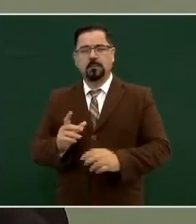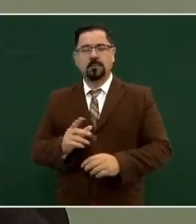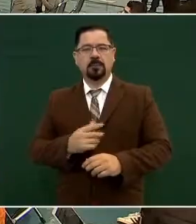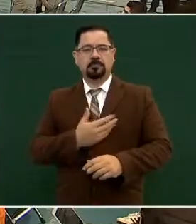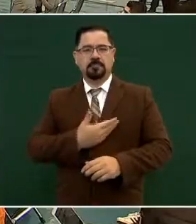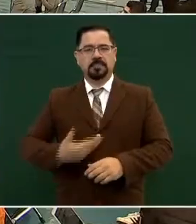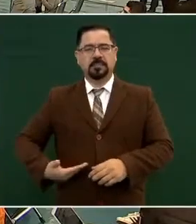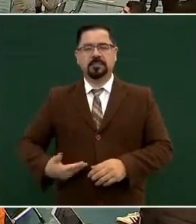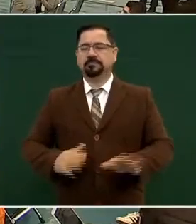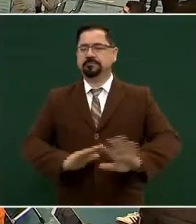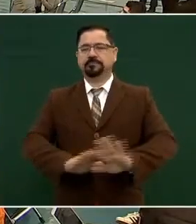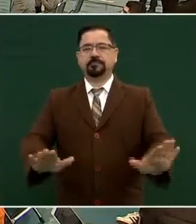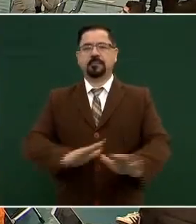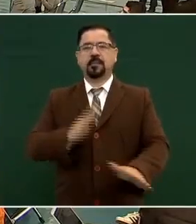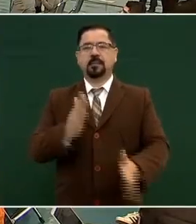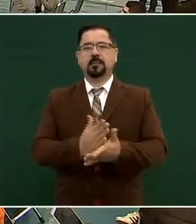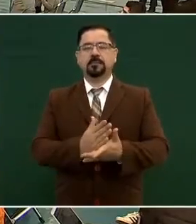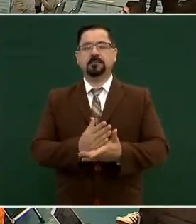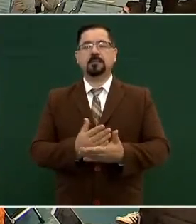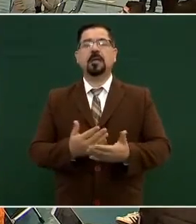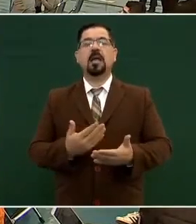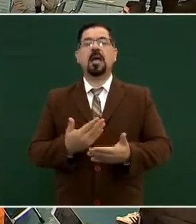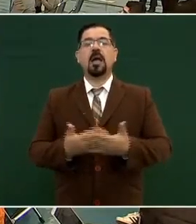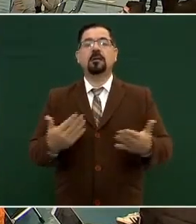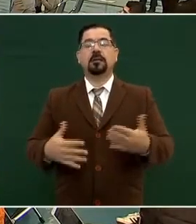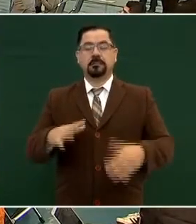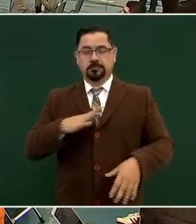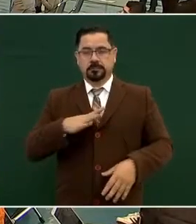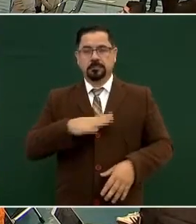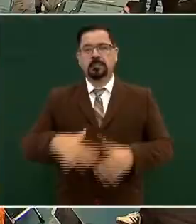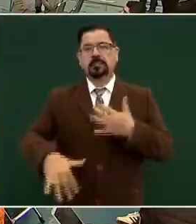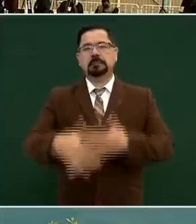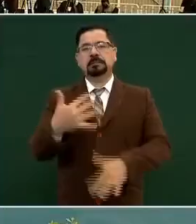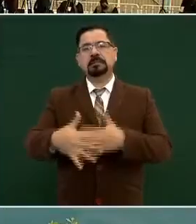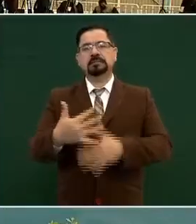los de ayudantía, 15